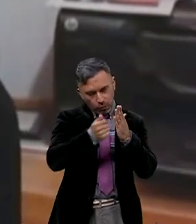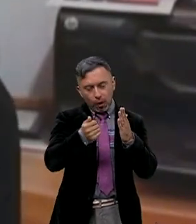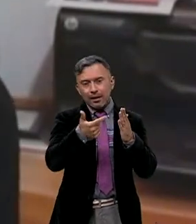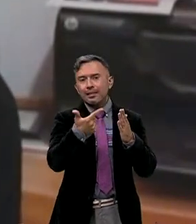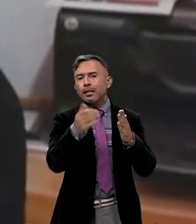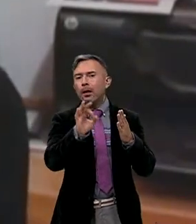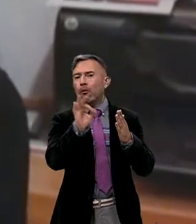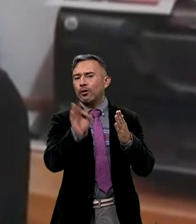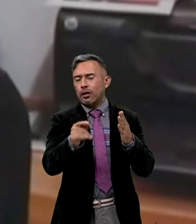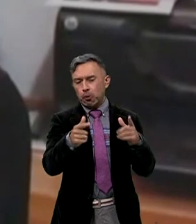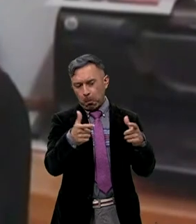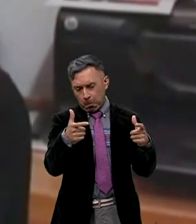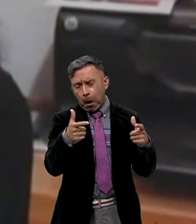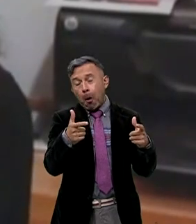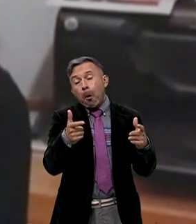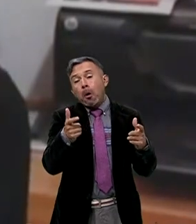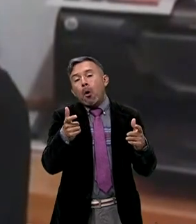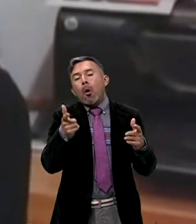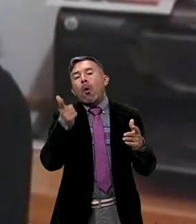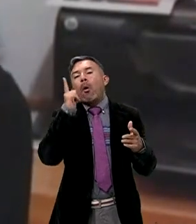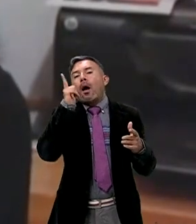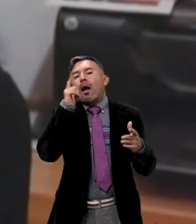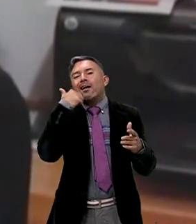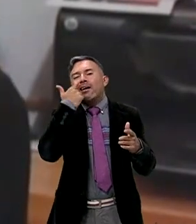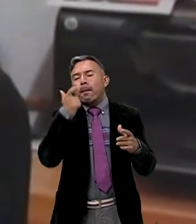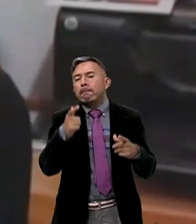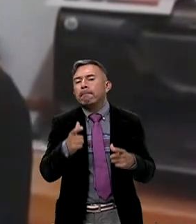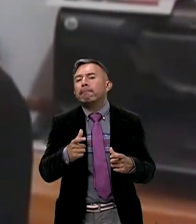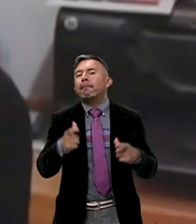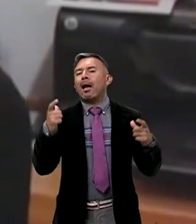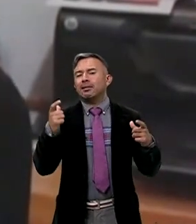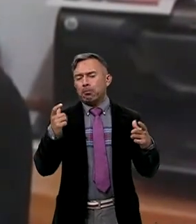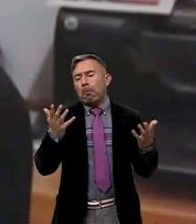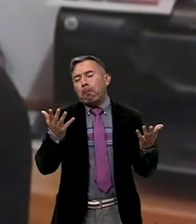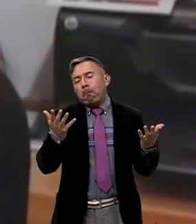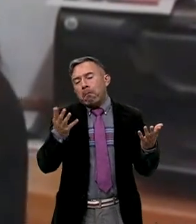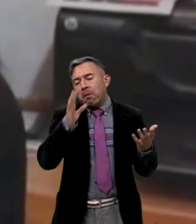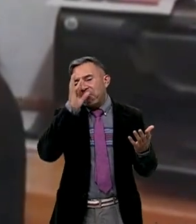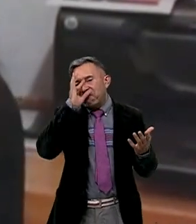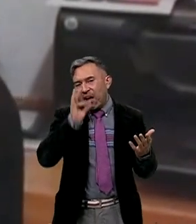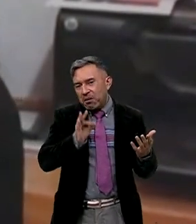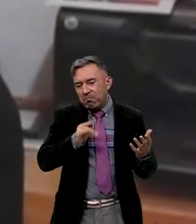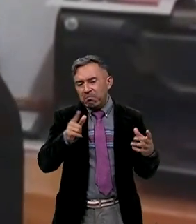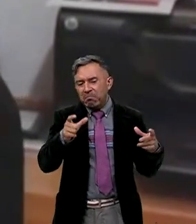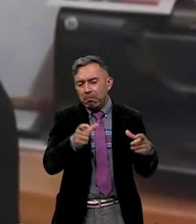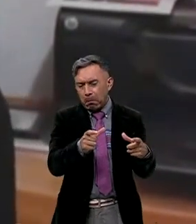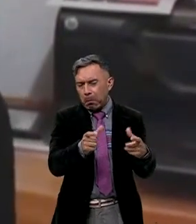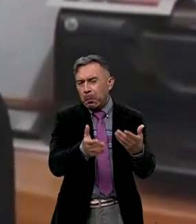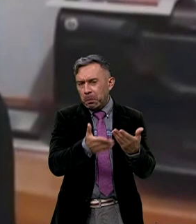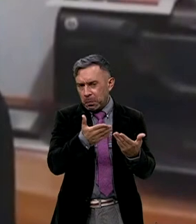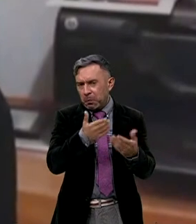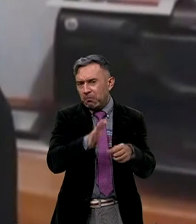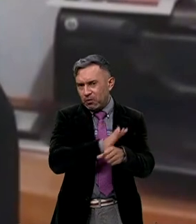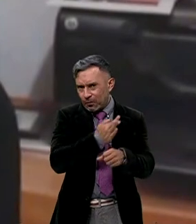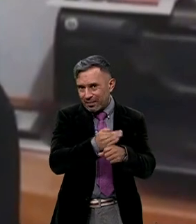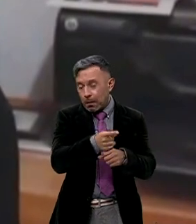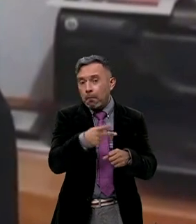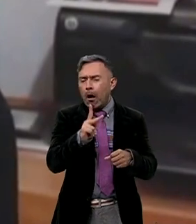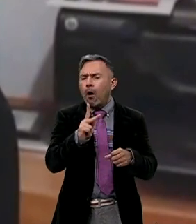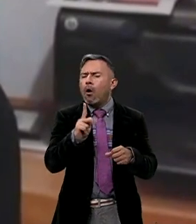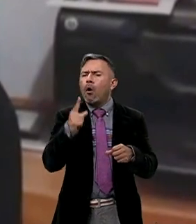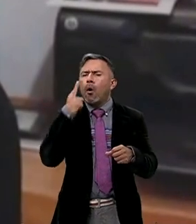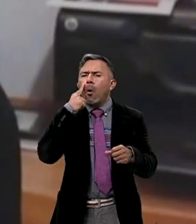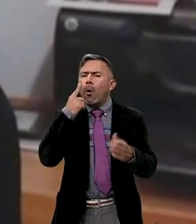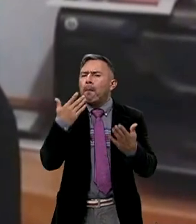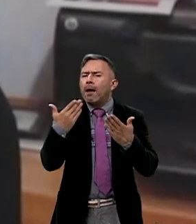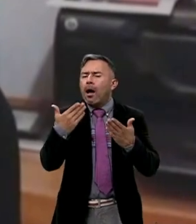querido que fueran más personas las que participaron podría ser por la participación que se dio pero si lo comparamos con otras participaciones que se han